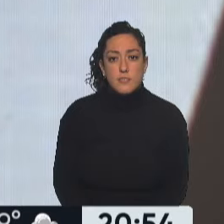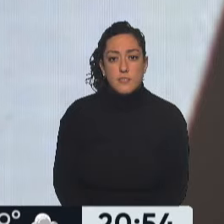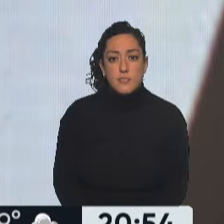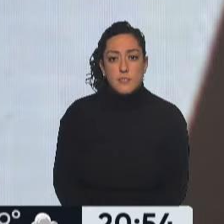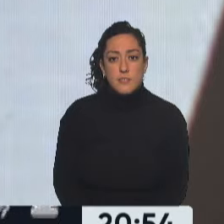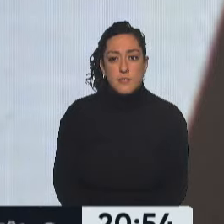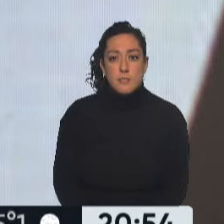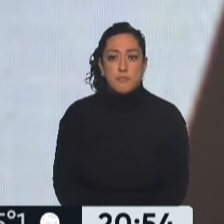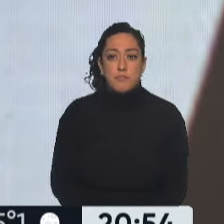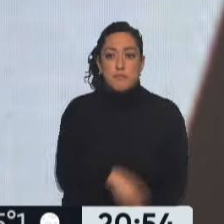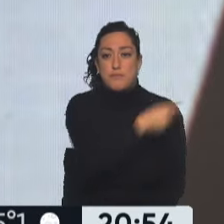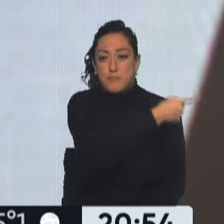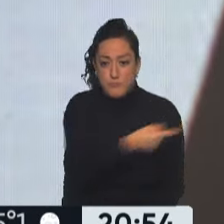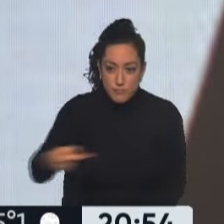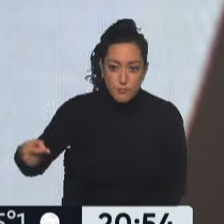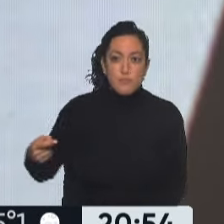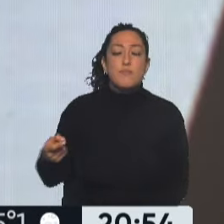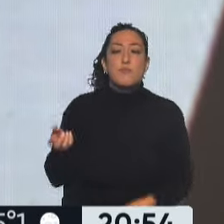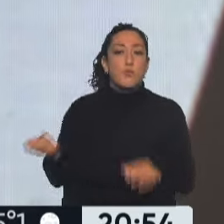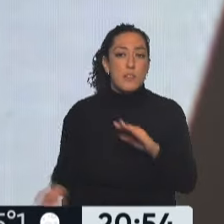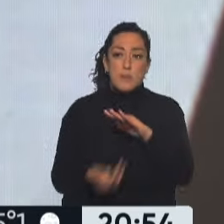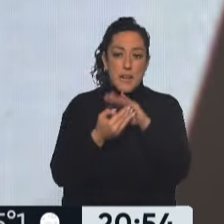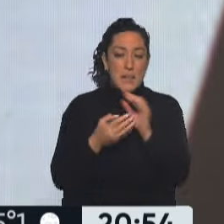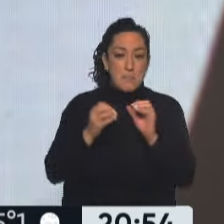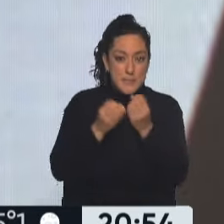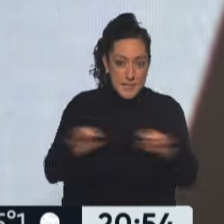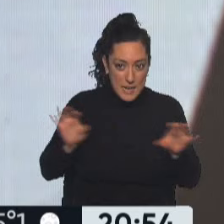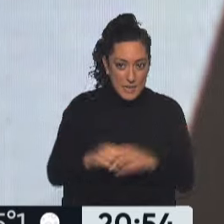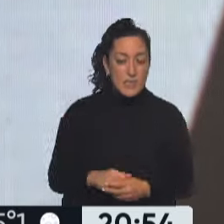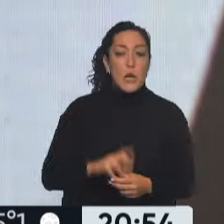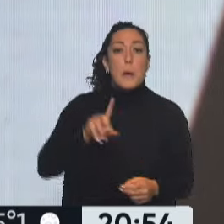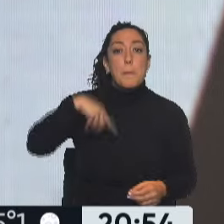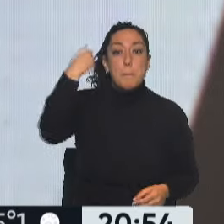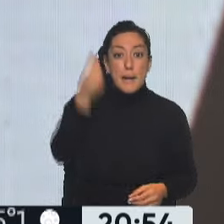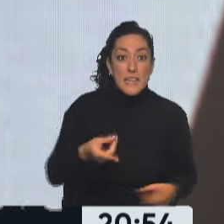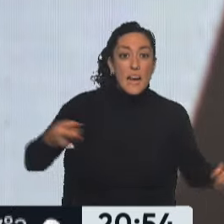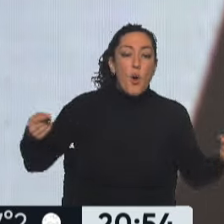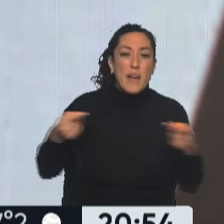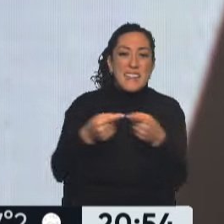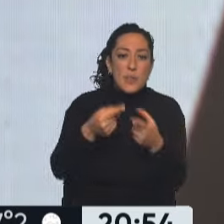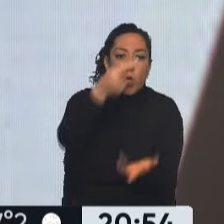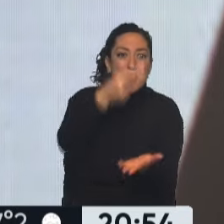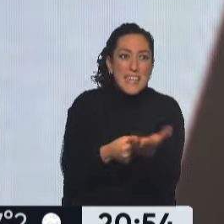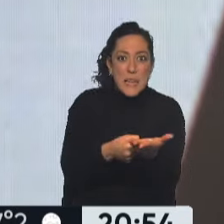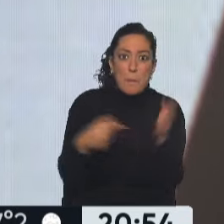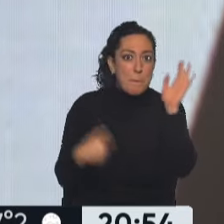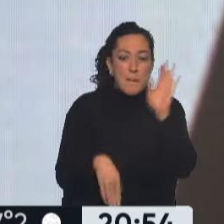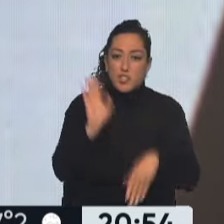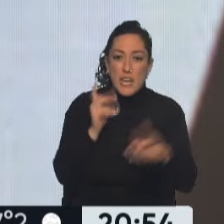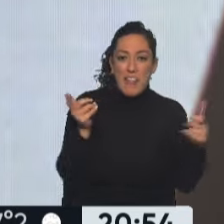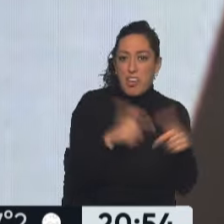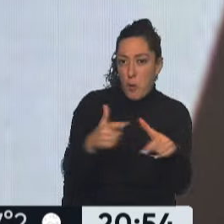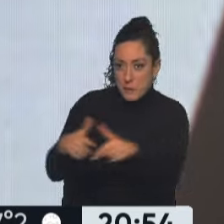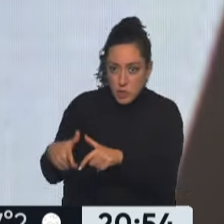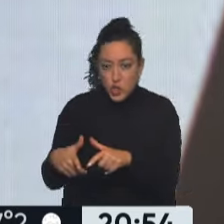Comienza una semana clave para el gobierno. Mañana se va a buscar lograr un dictamen de mayoría en comisiones